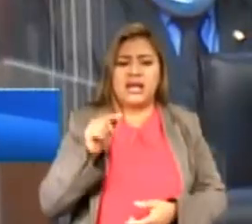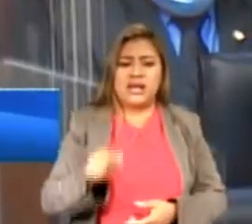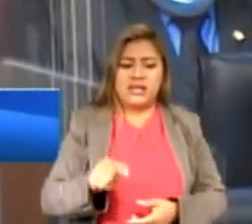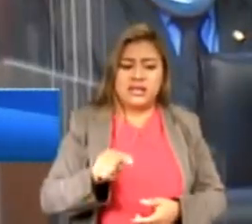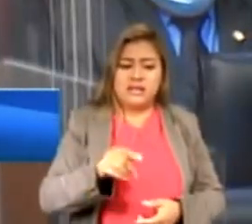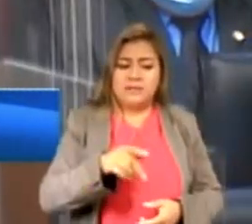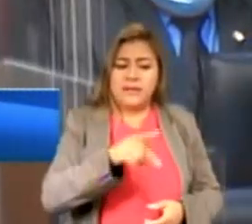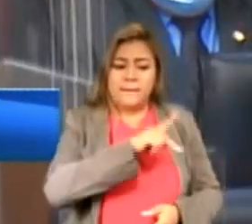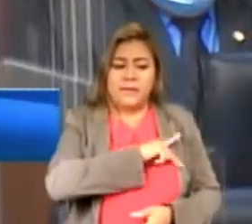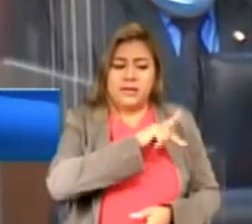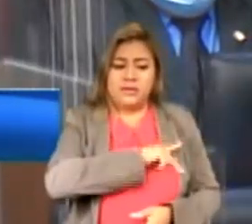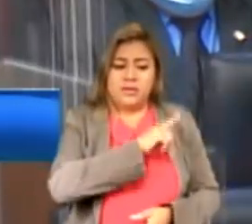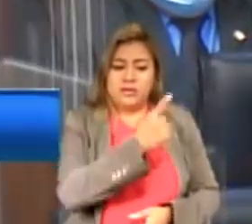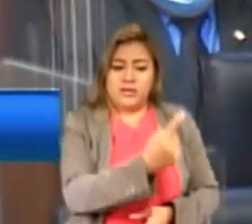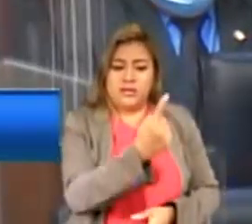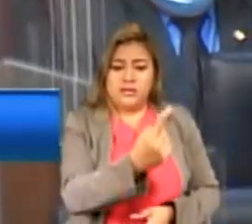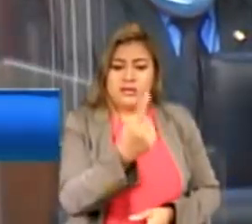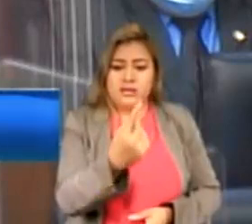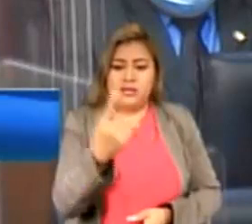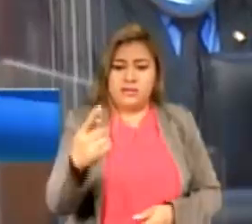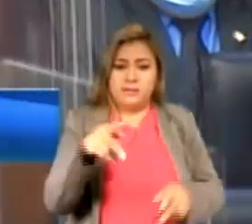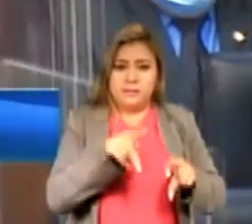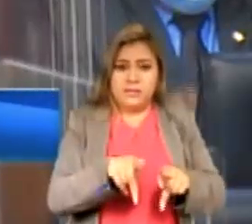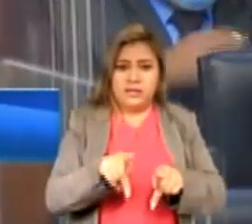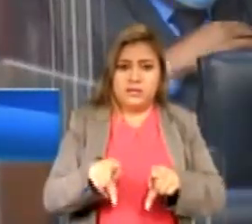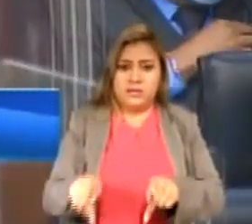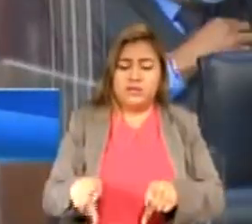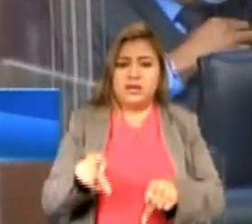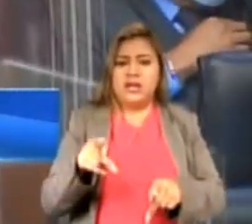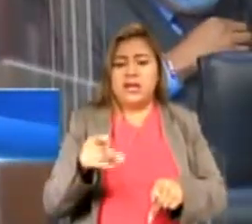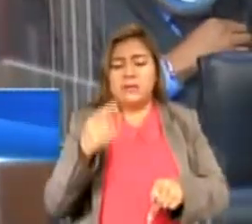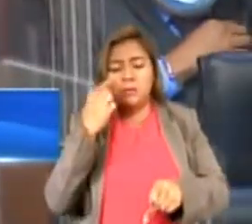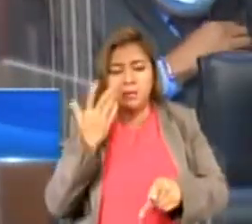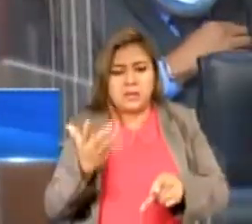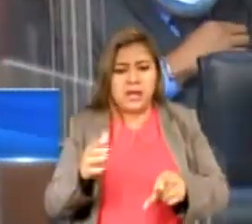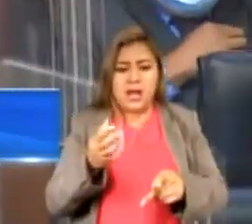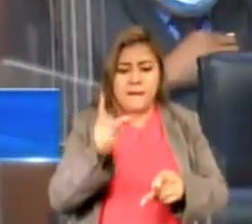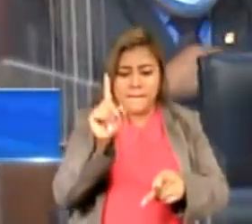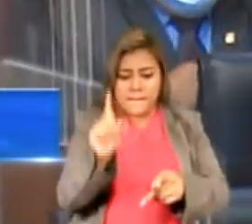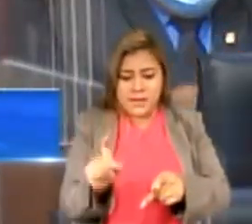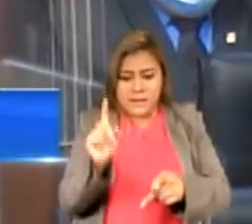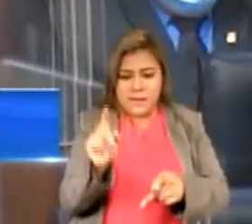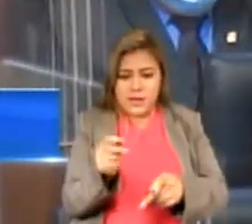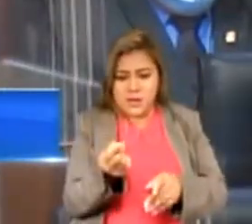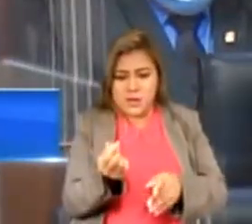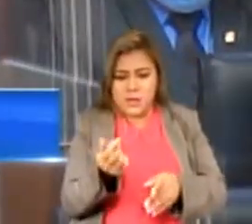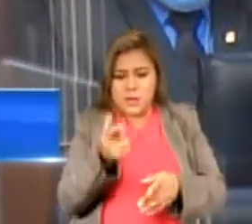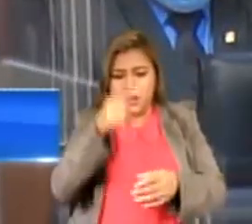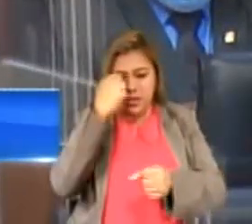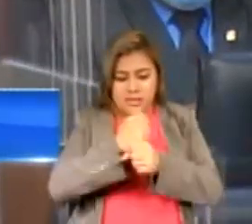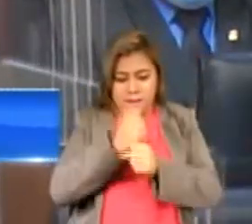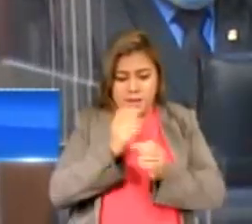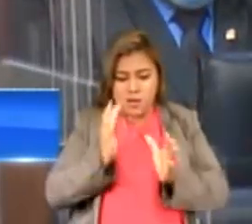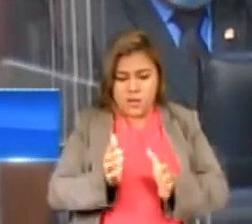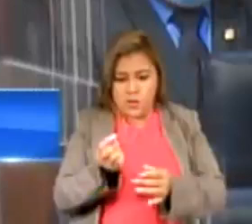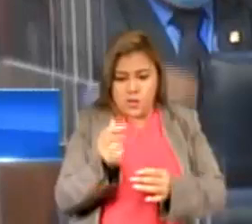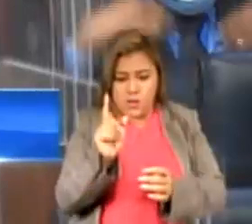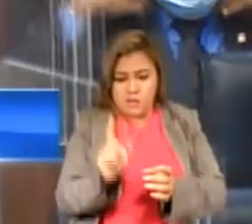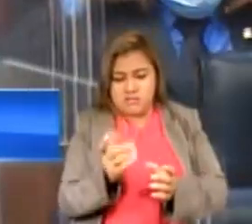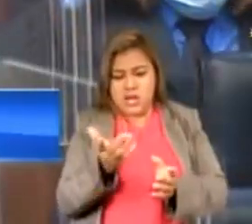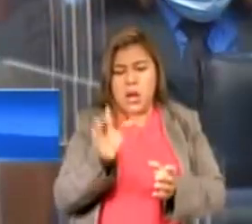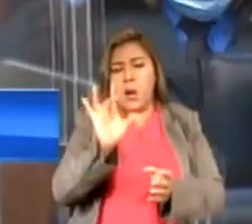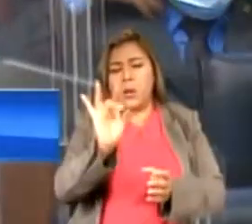personales, individuales y del salario que tenga, y me voy a ir al promedio, que son 800, 900